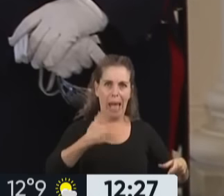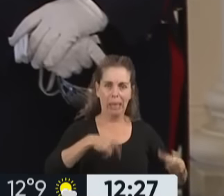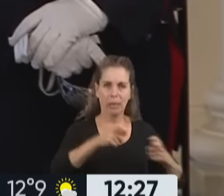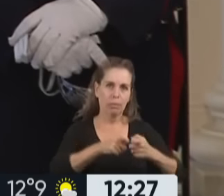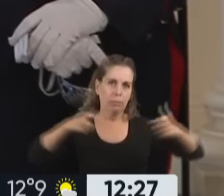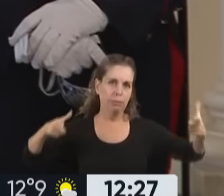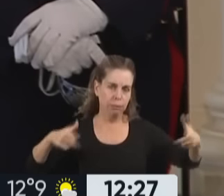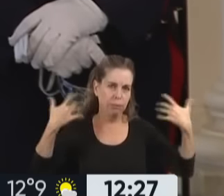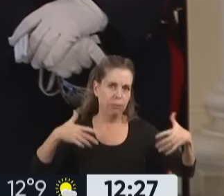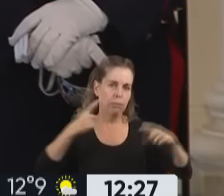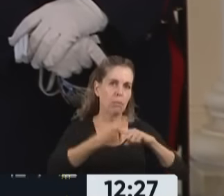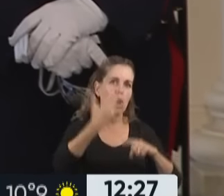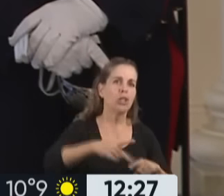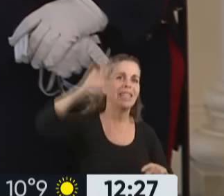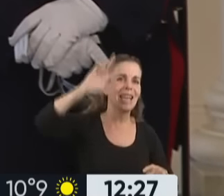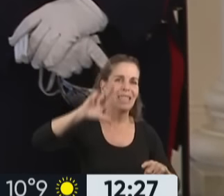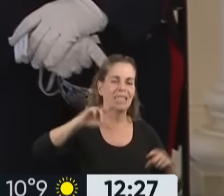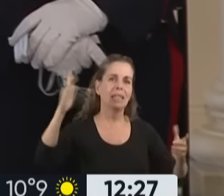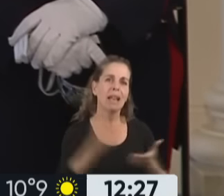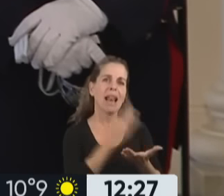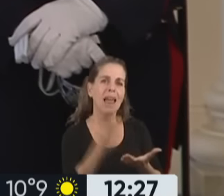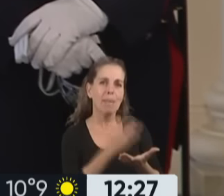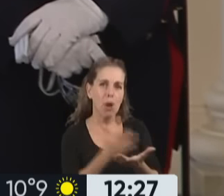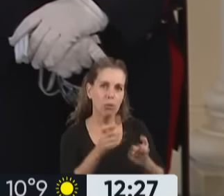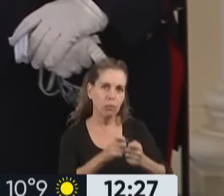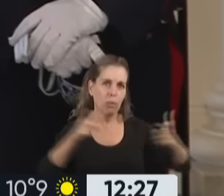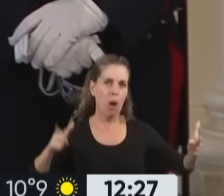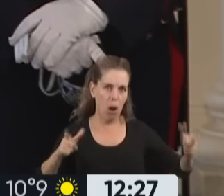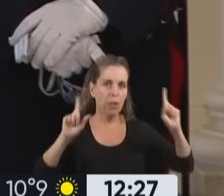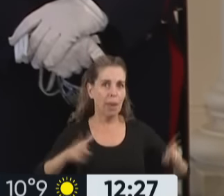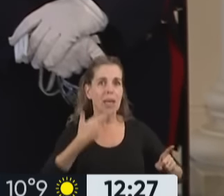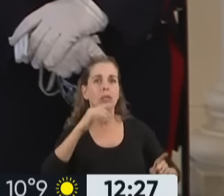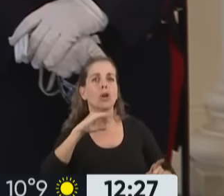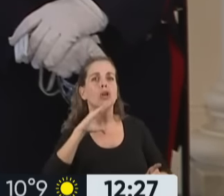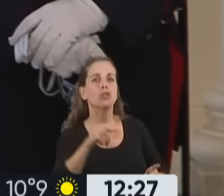muchísimo, ¿no? Triplicó la producción, y entre ellos la soja.